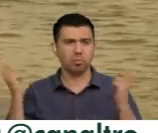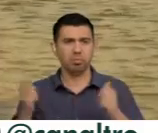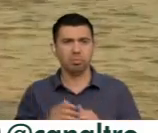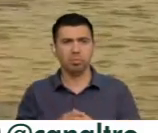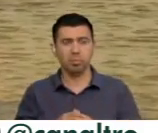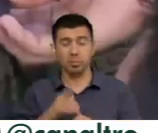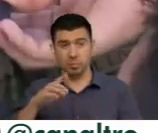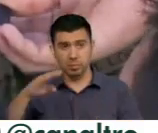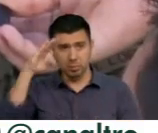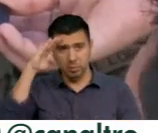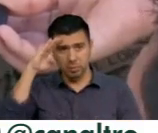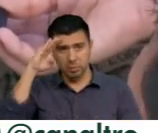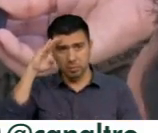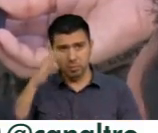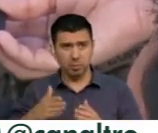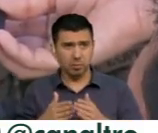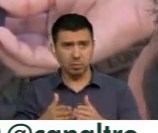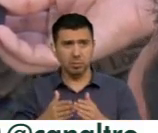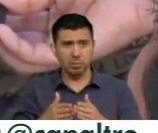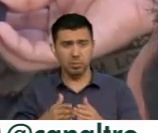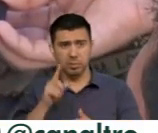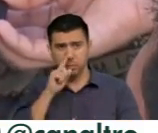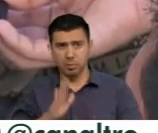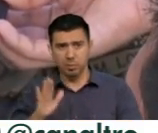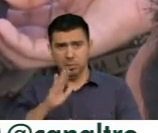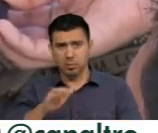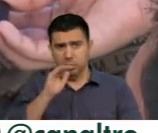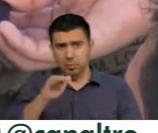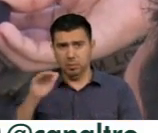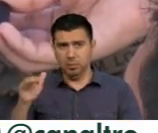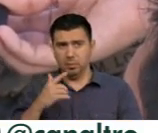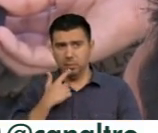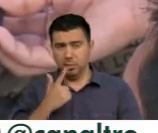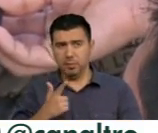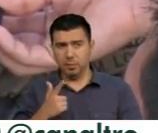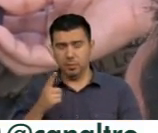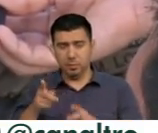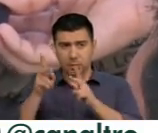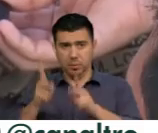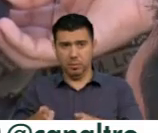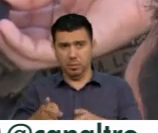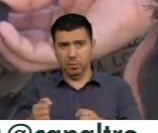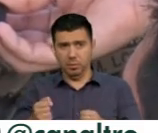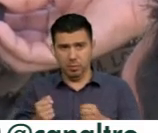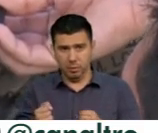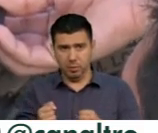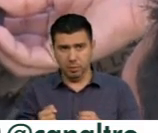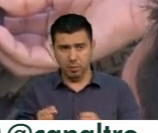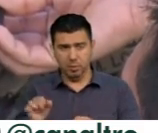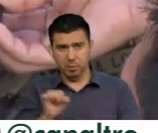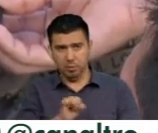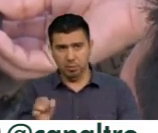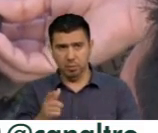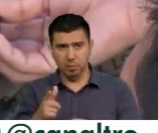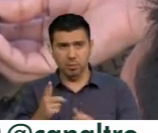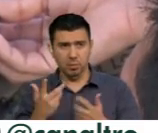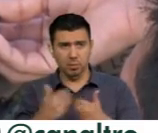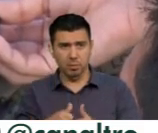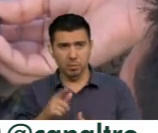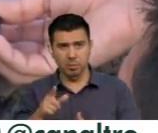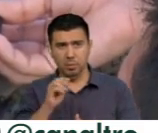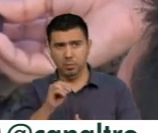la Armada Nacional. Primero le estamos haciendo el llamado al personal de pilotos, a las empresas transportadoras